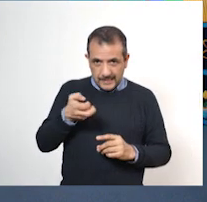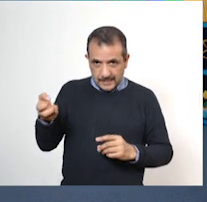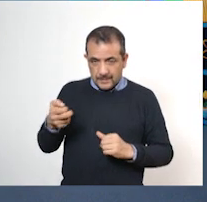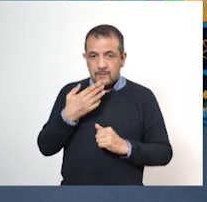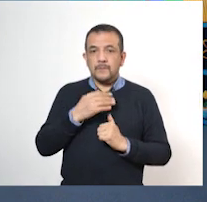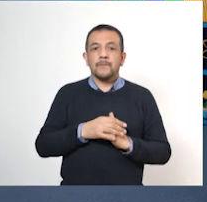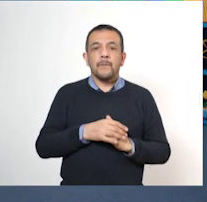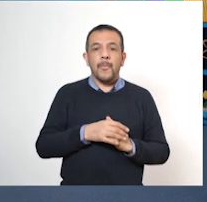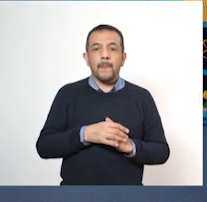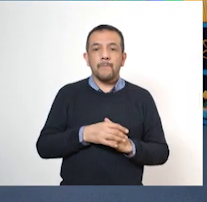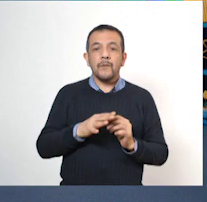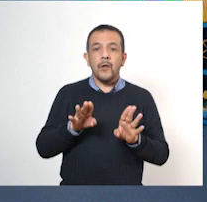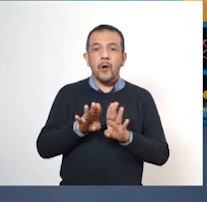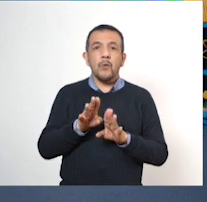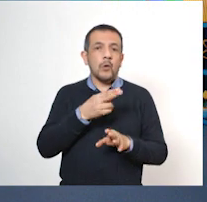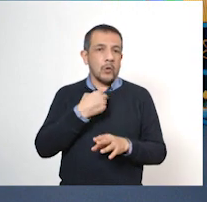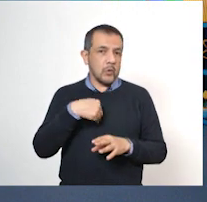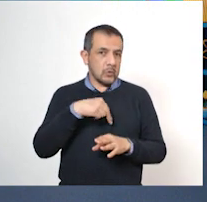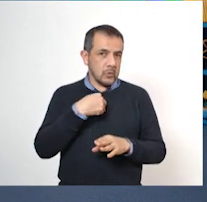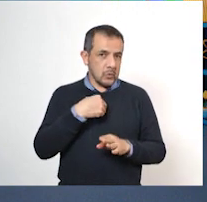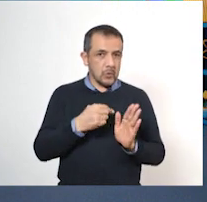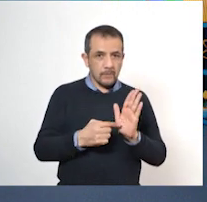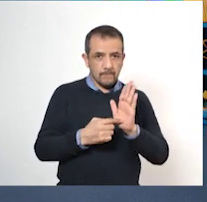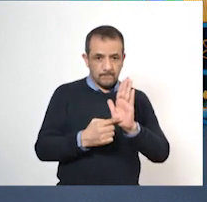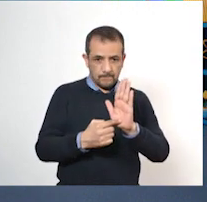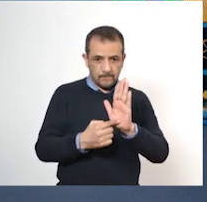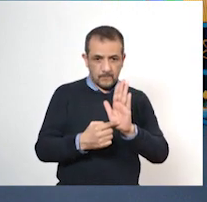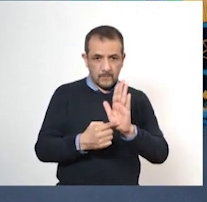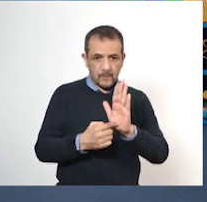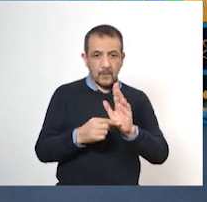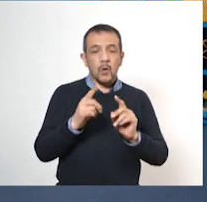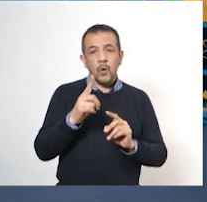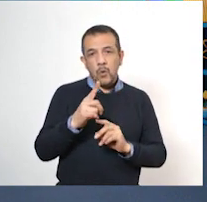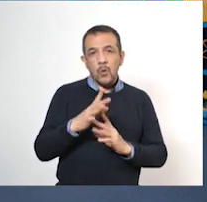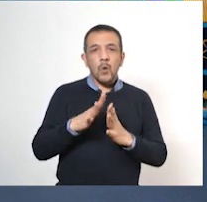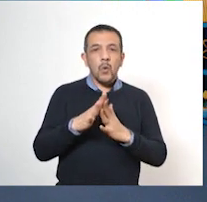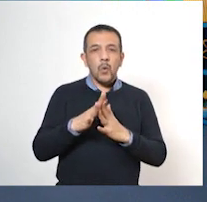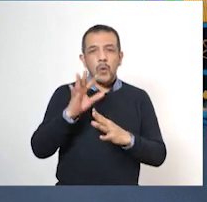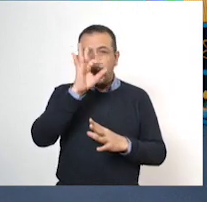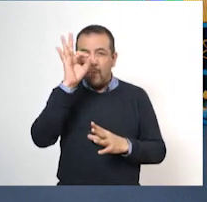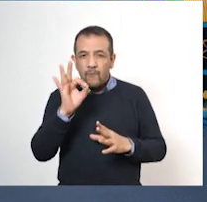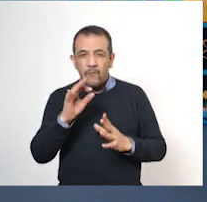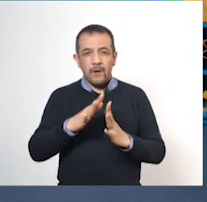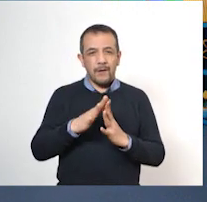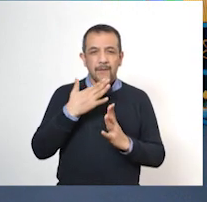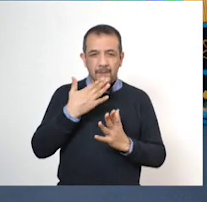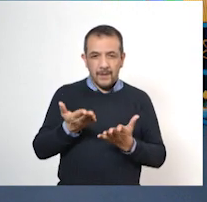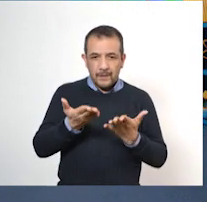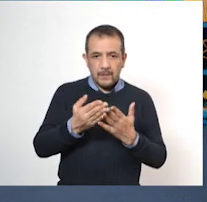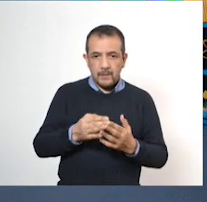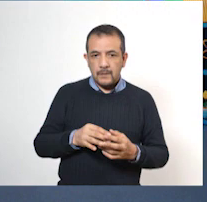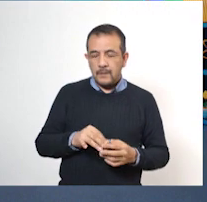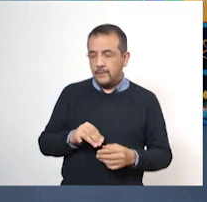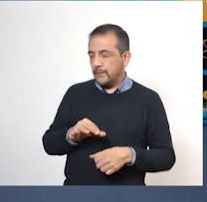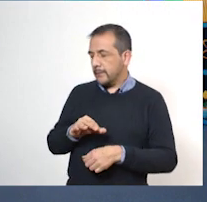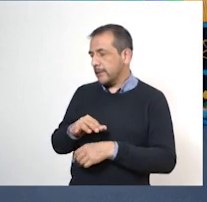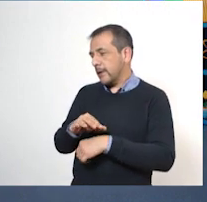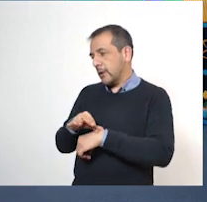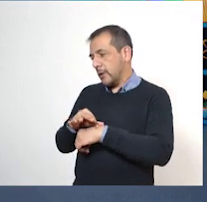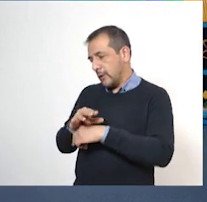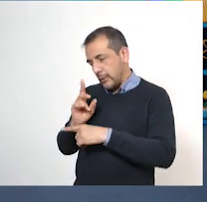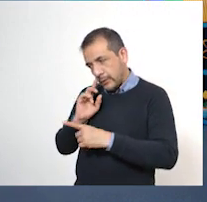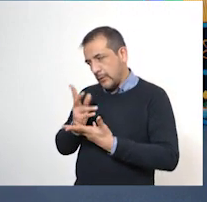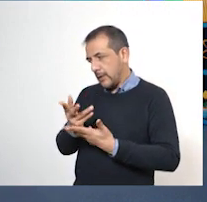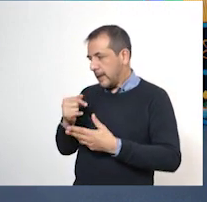concretas. Como las que les venimos ofreciendo como una oferta, como una promoción. Okay. Doctora, esto